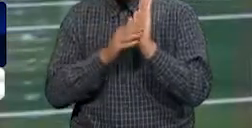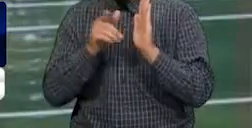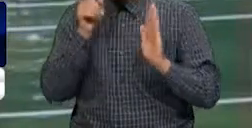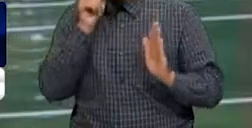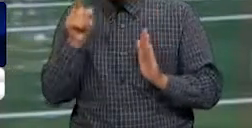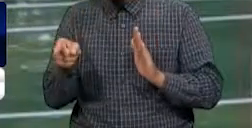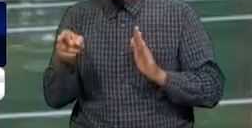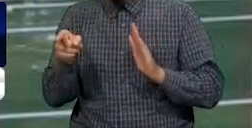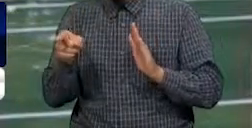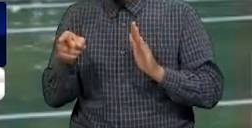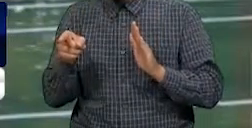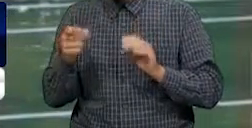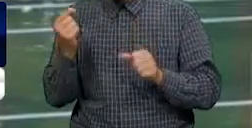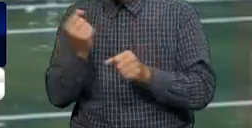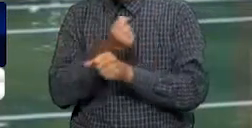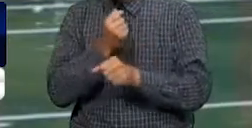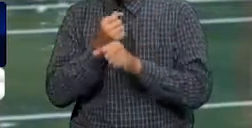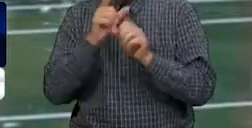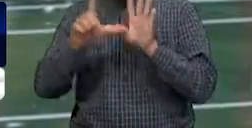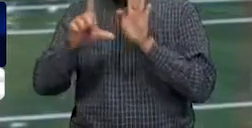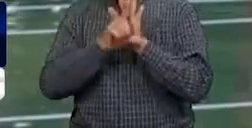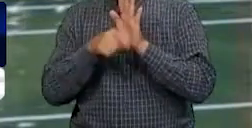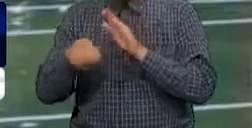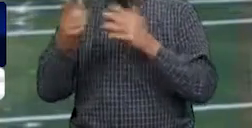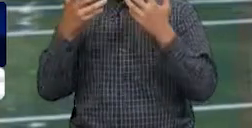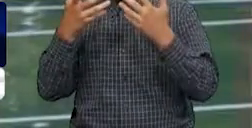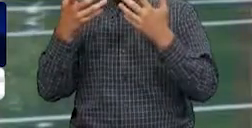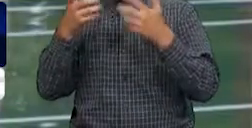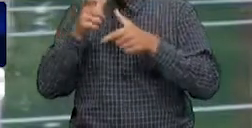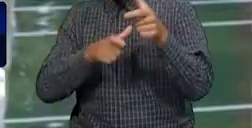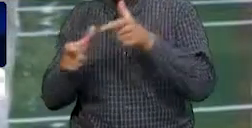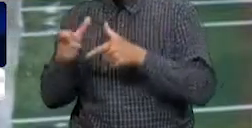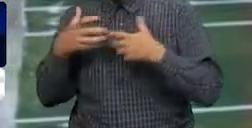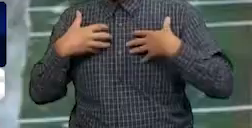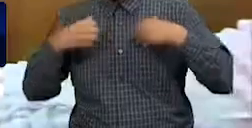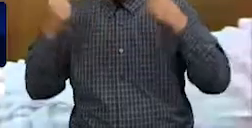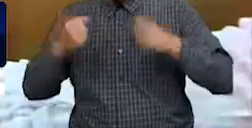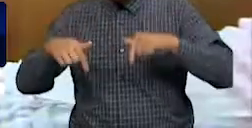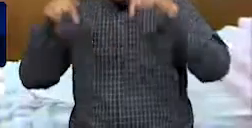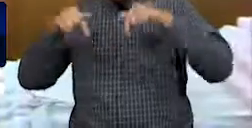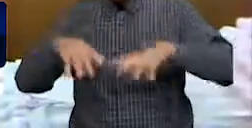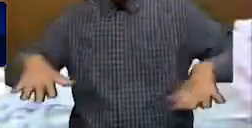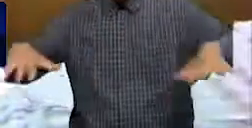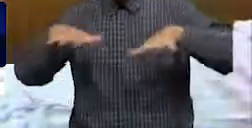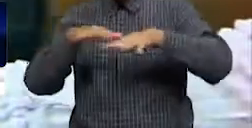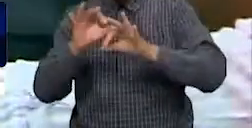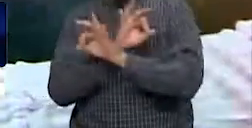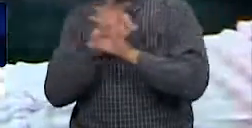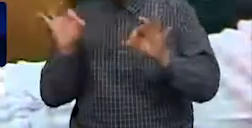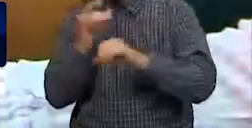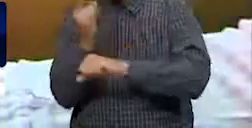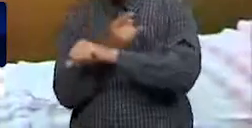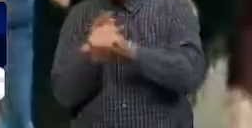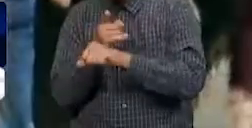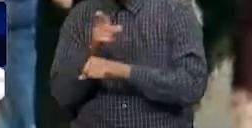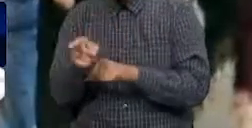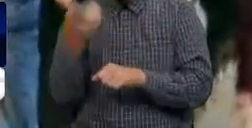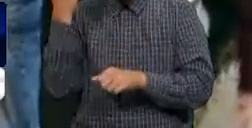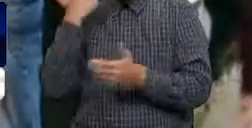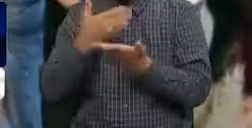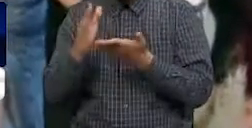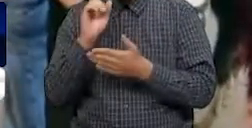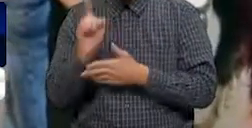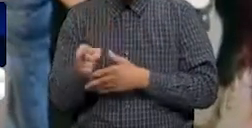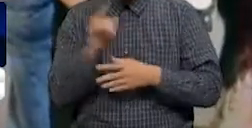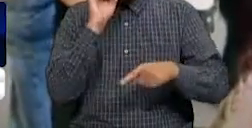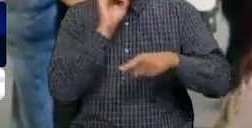la ocupación irregular por parte de estas personas en ese predio que es del municipio y que no ha sido usado para lo que finalmente fue adquirido. La Contraloría